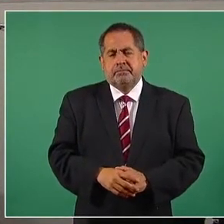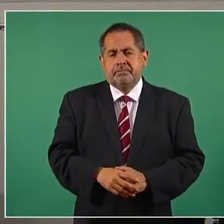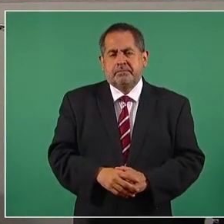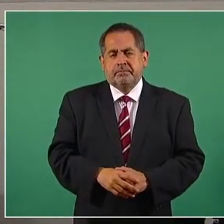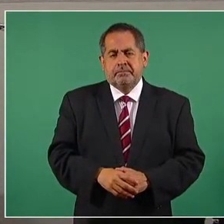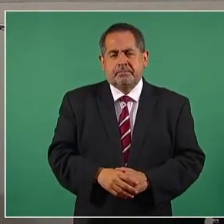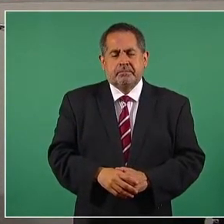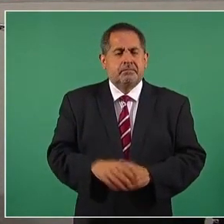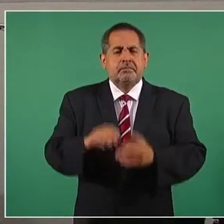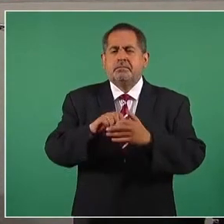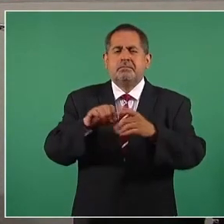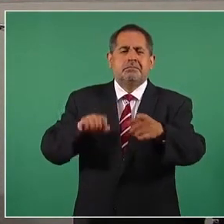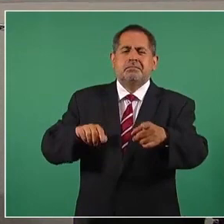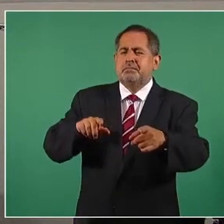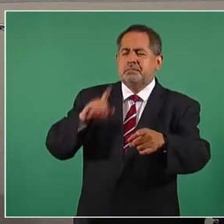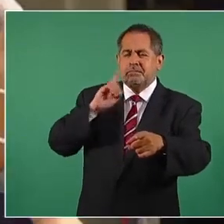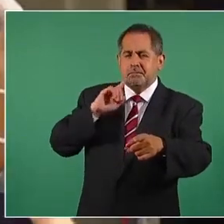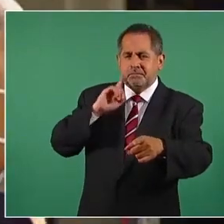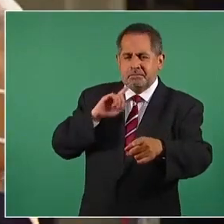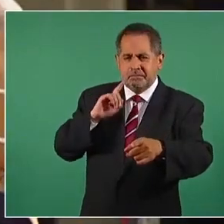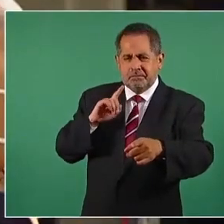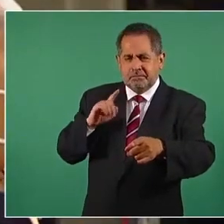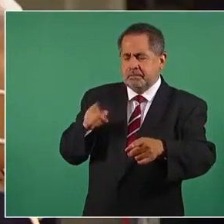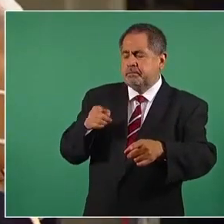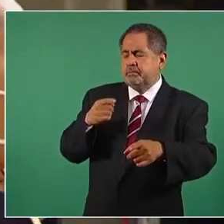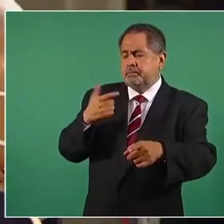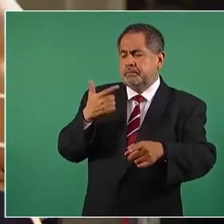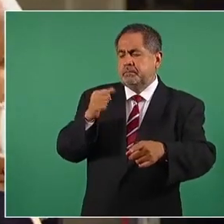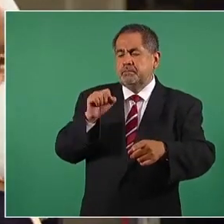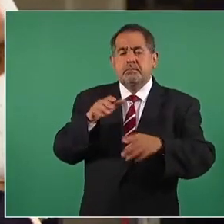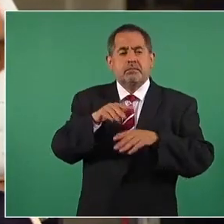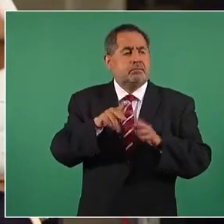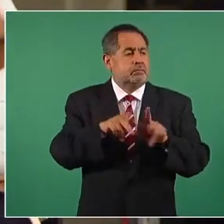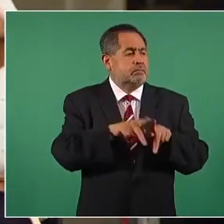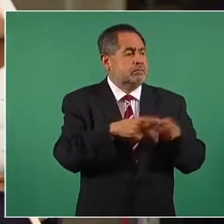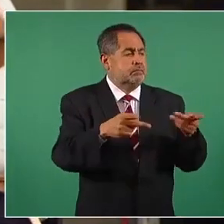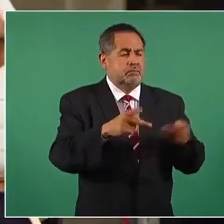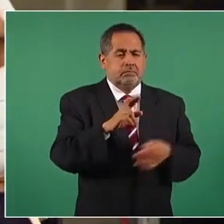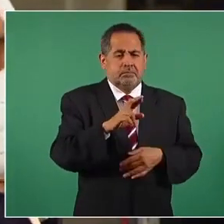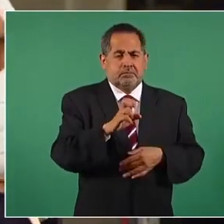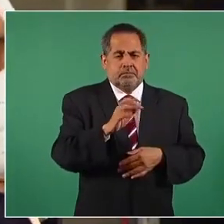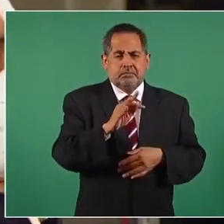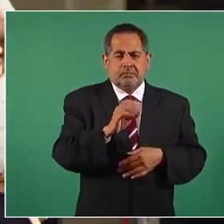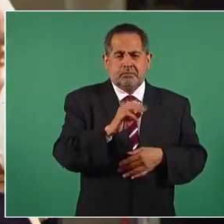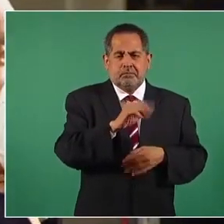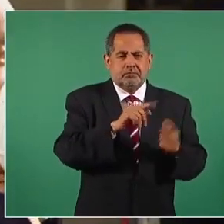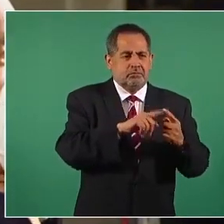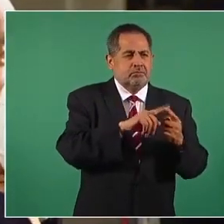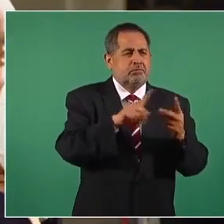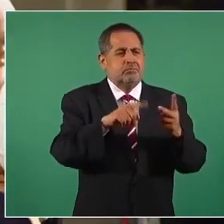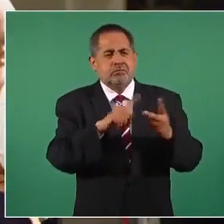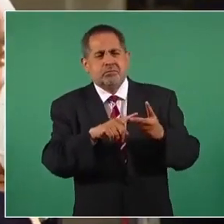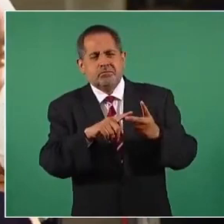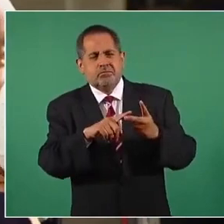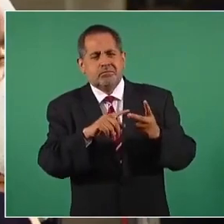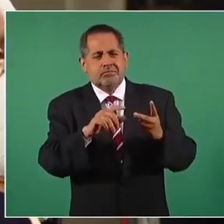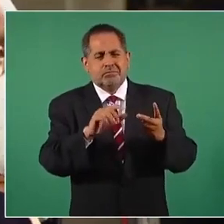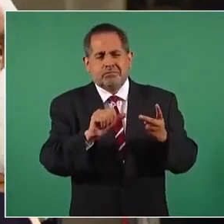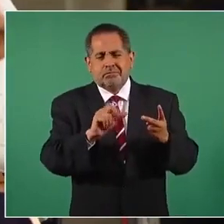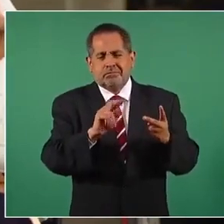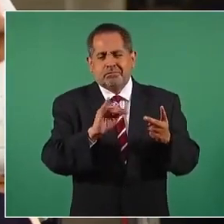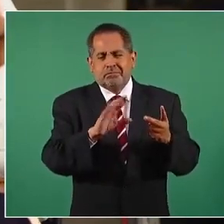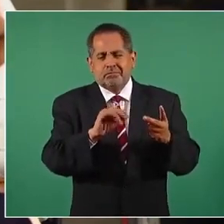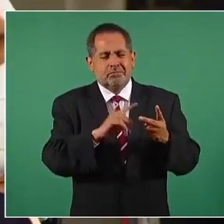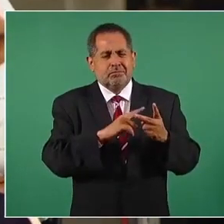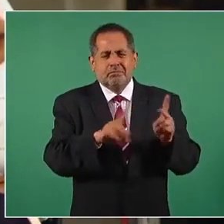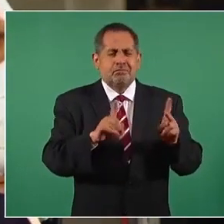Por ejemplo, en el gas de la de Reforma, que fue la única nota que presentaron, ¿verdad? No de los otros fueron artículos. Eso